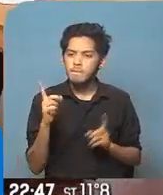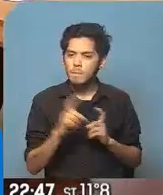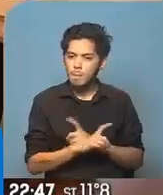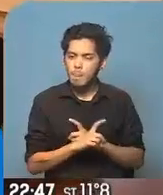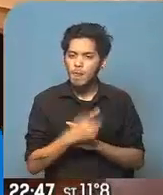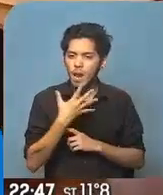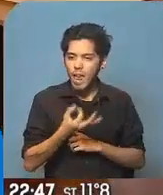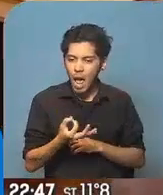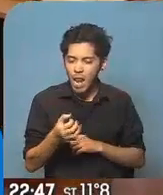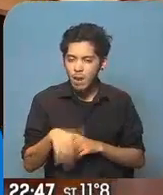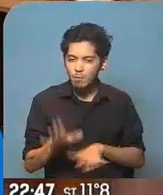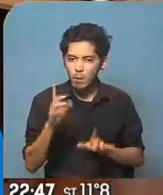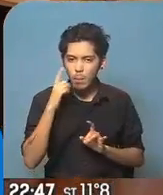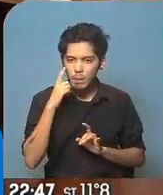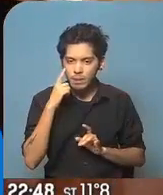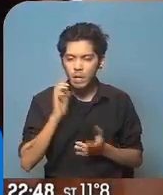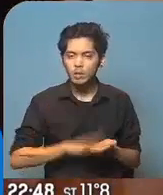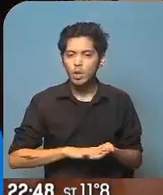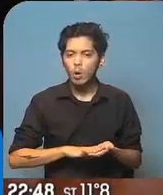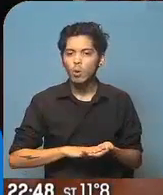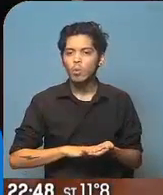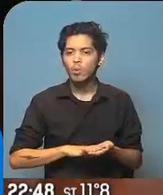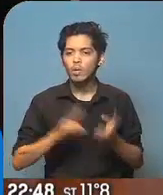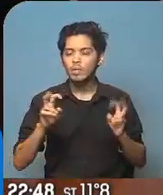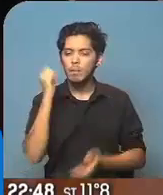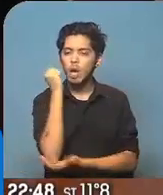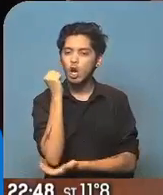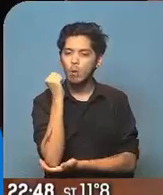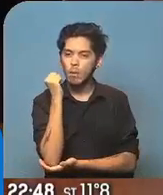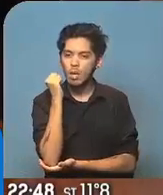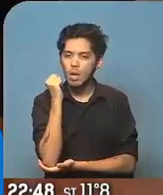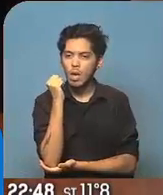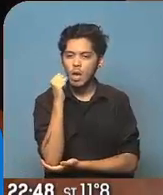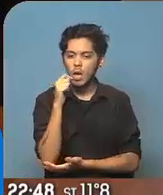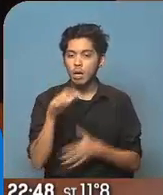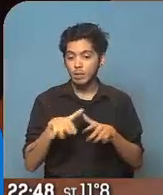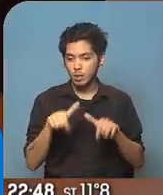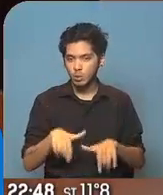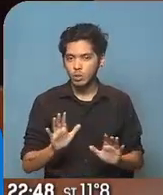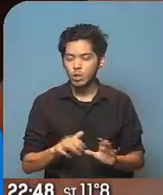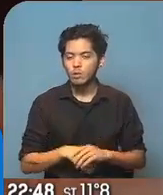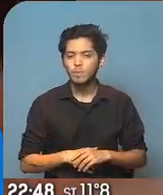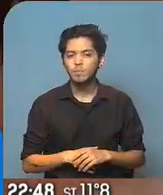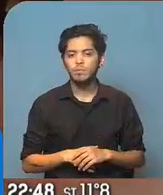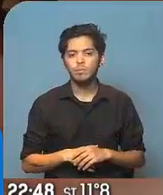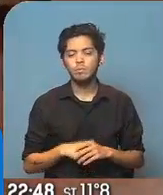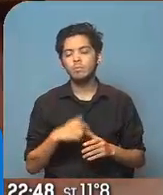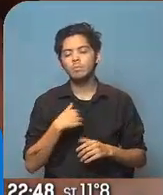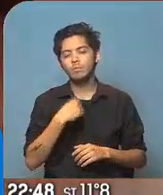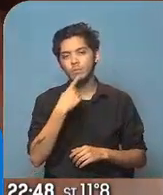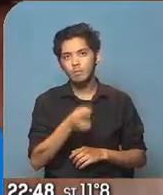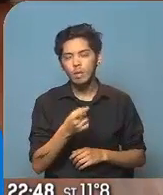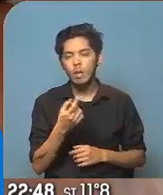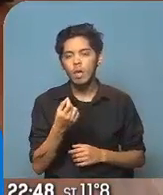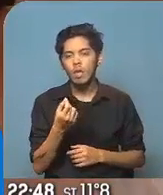podemos pensar, Raúl, en términos económicos también en Brasil en este contexto, ¿no? Yo te diría, Inde, que hay